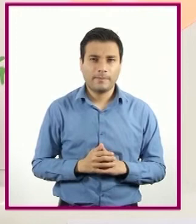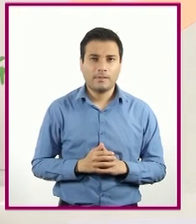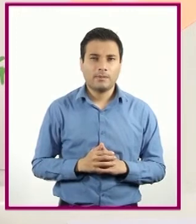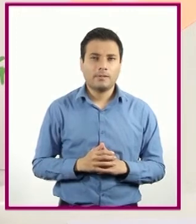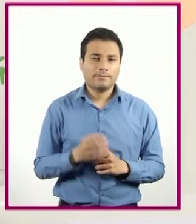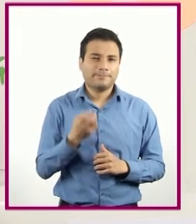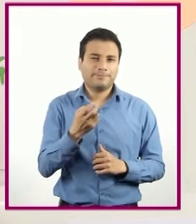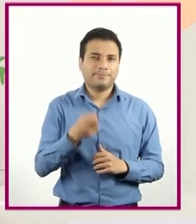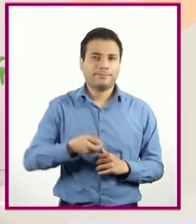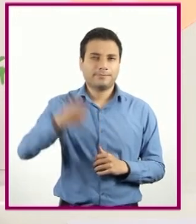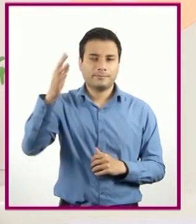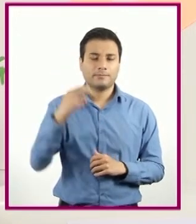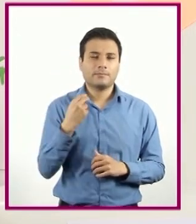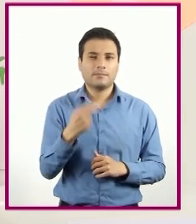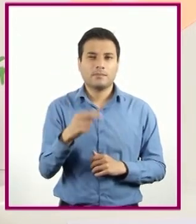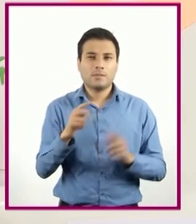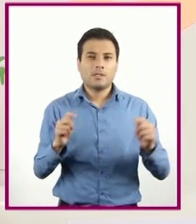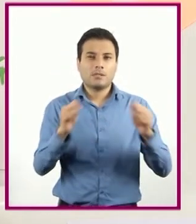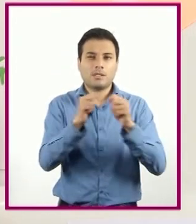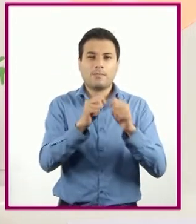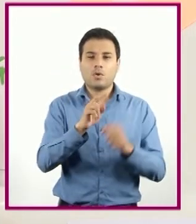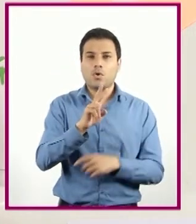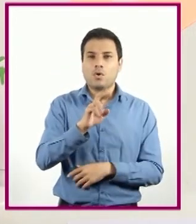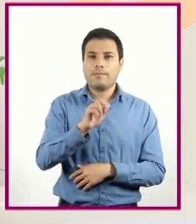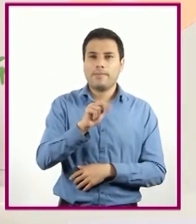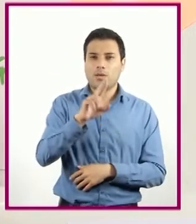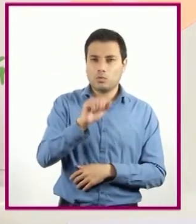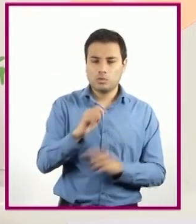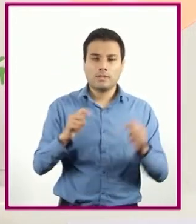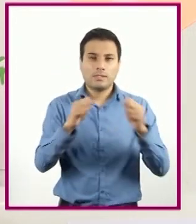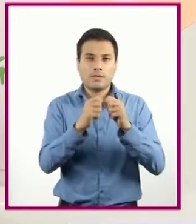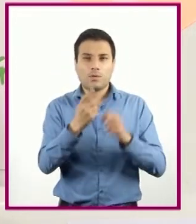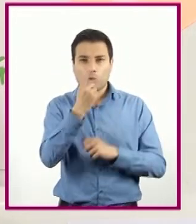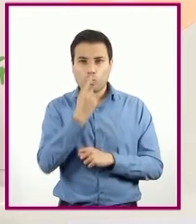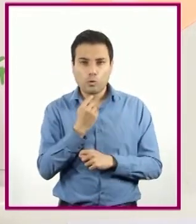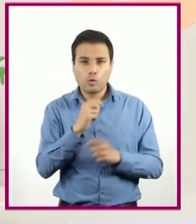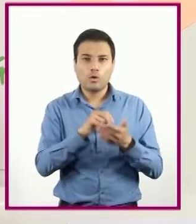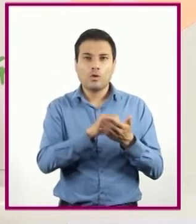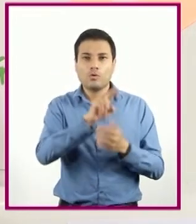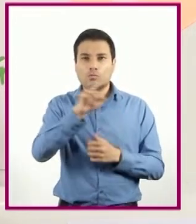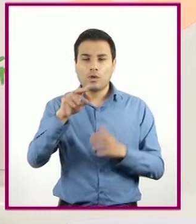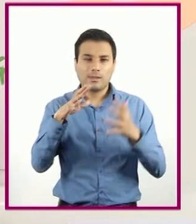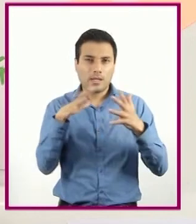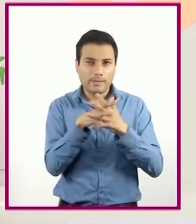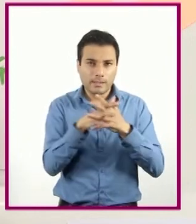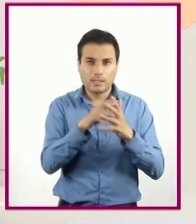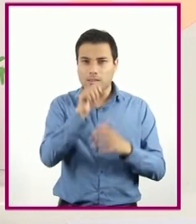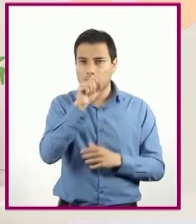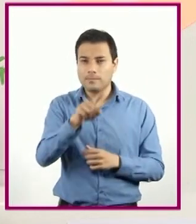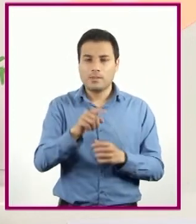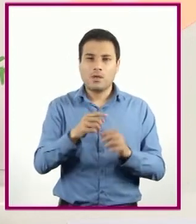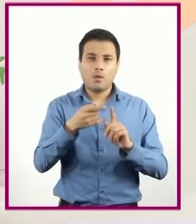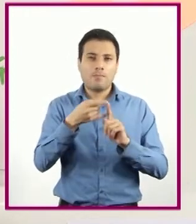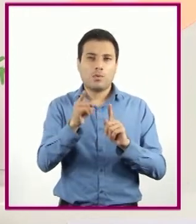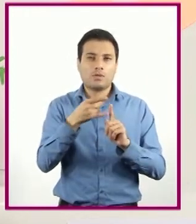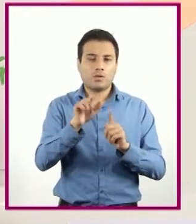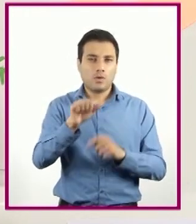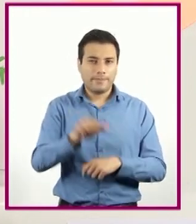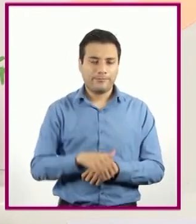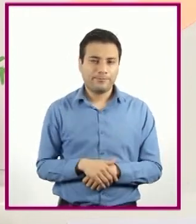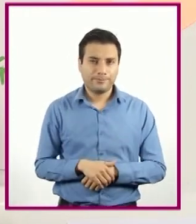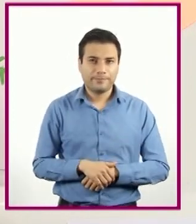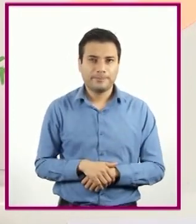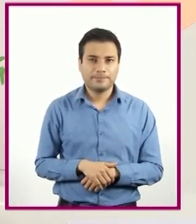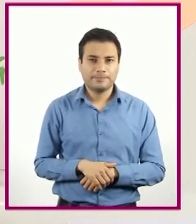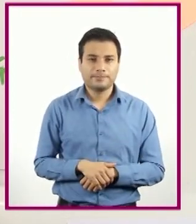llamados Templo de Venus, Templo Rojo, Mural de la Batalla y Pórtico A.